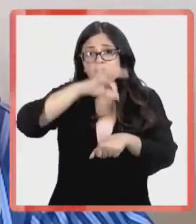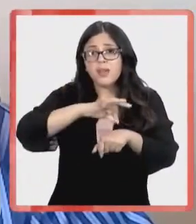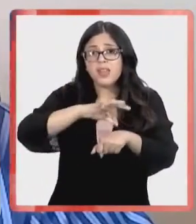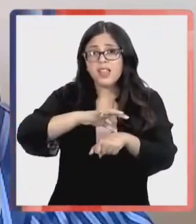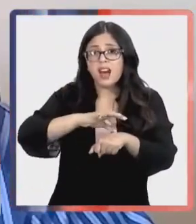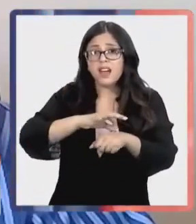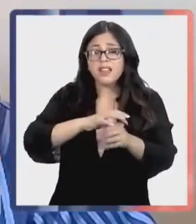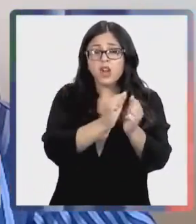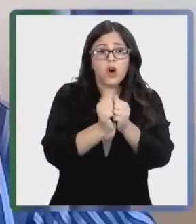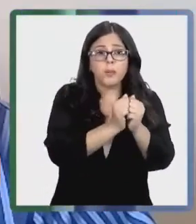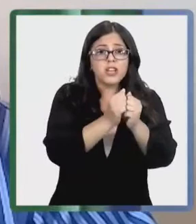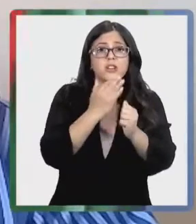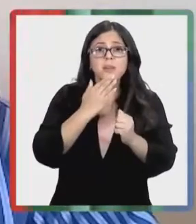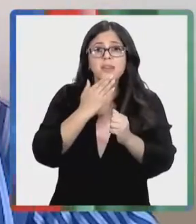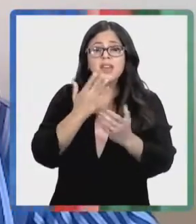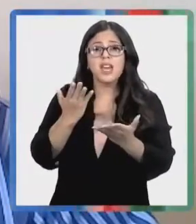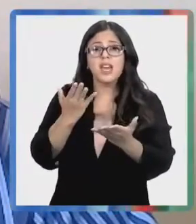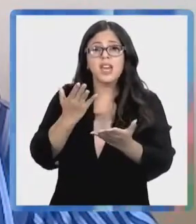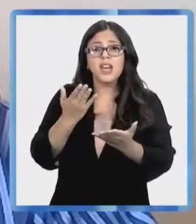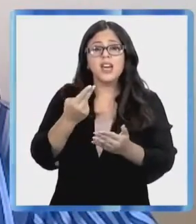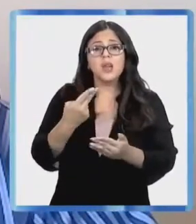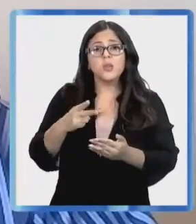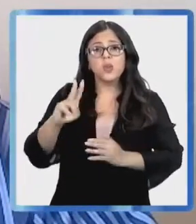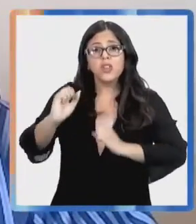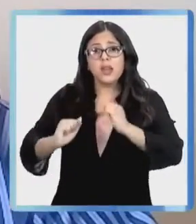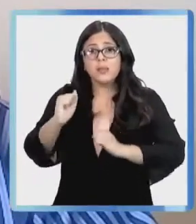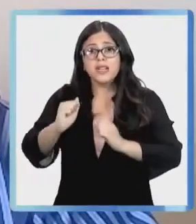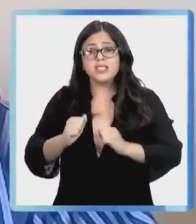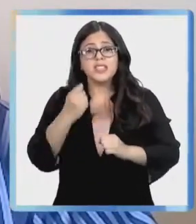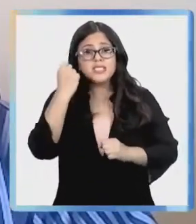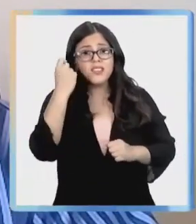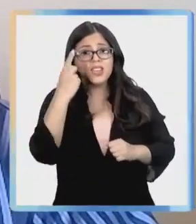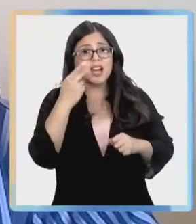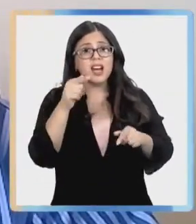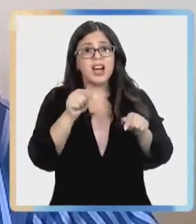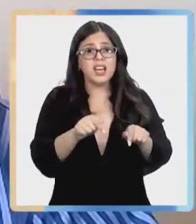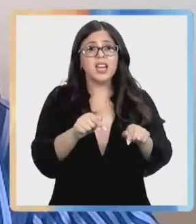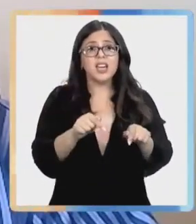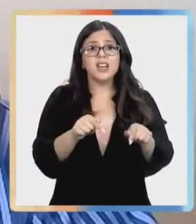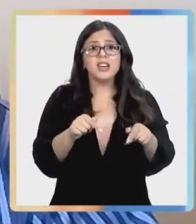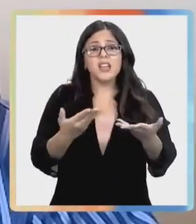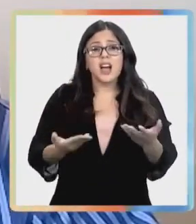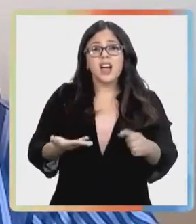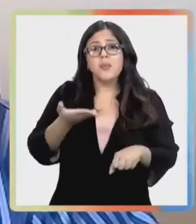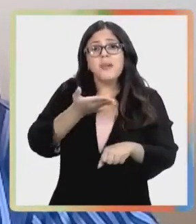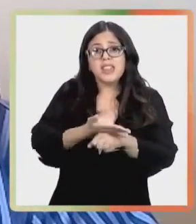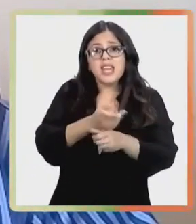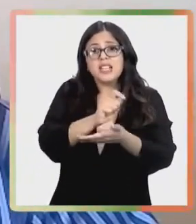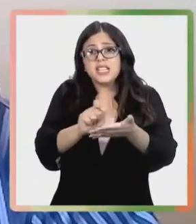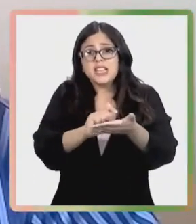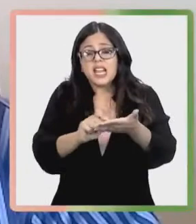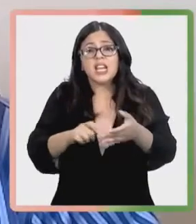empleador sabía, cuando mandaba una licencia por secretaría se la sacaban prácticamente, o sea,